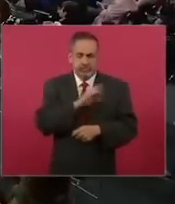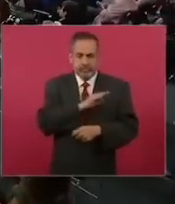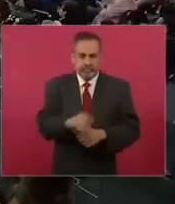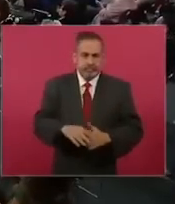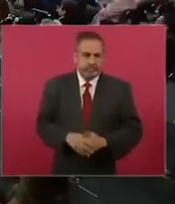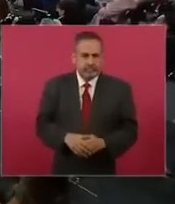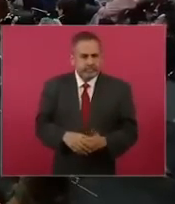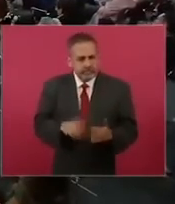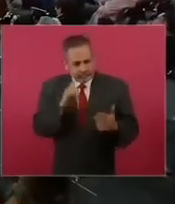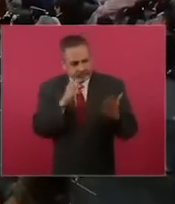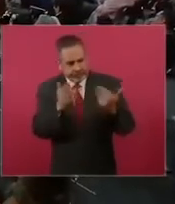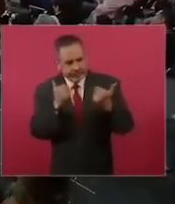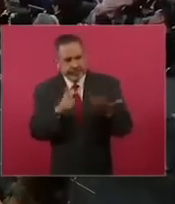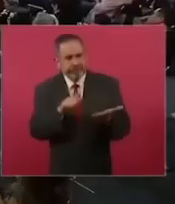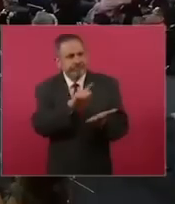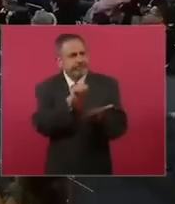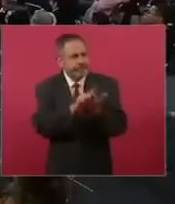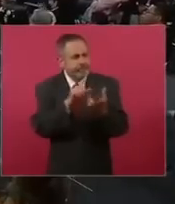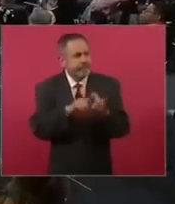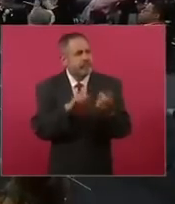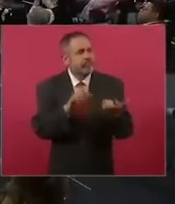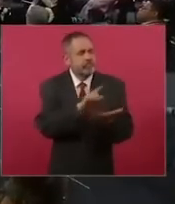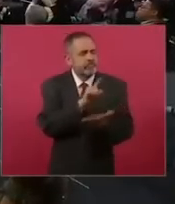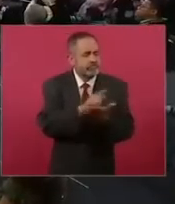Quiero ver si es legal